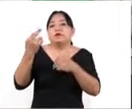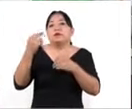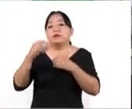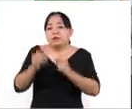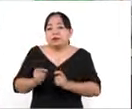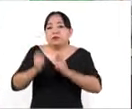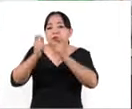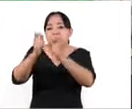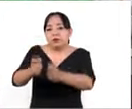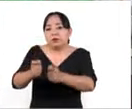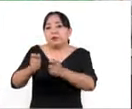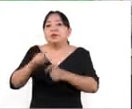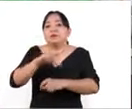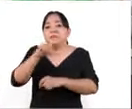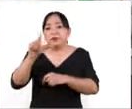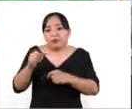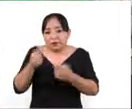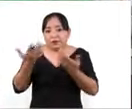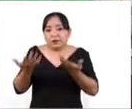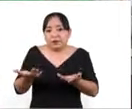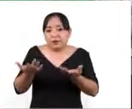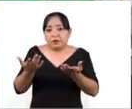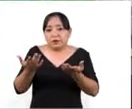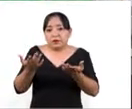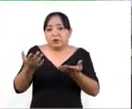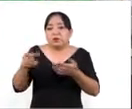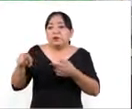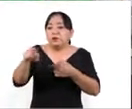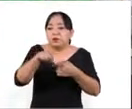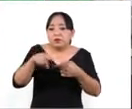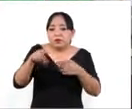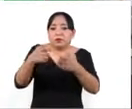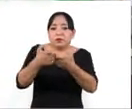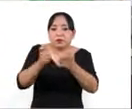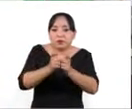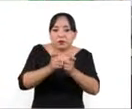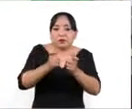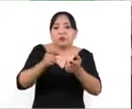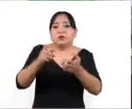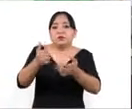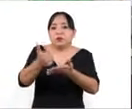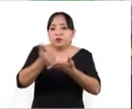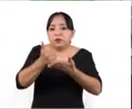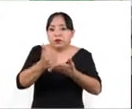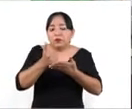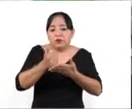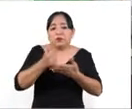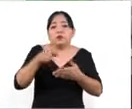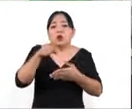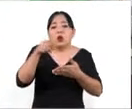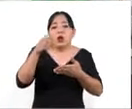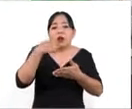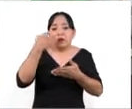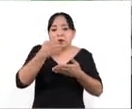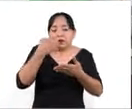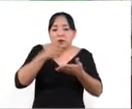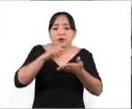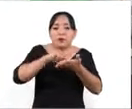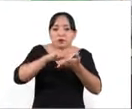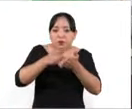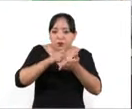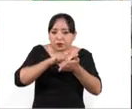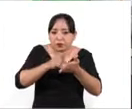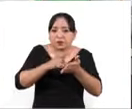Construcciones o de todos los que son, nos ayudan, como el caso del Colegio de Ingenieros, la Sociedad de